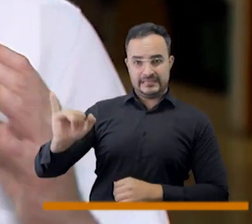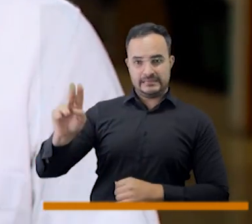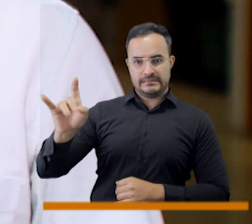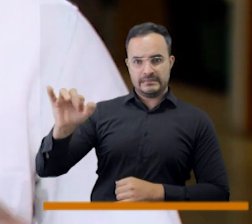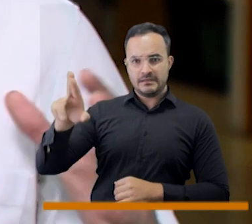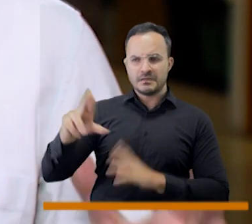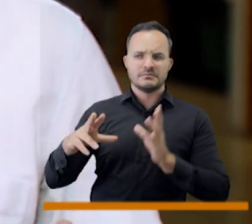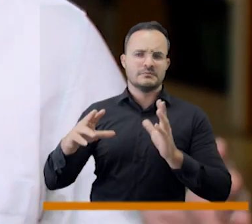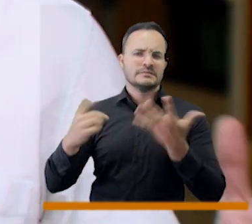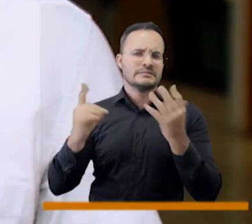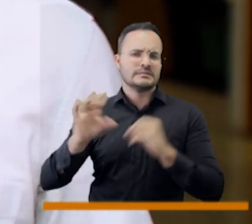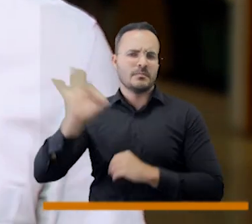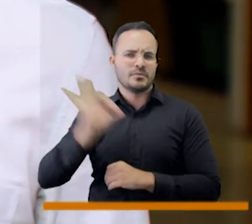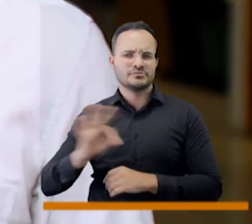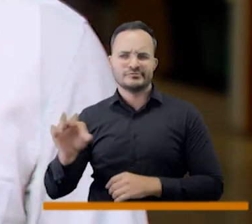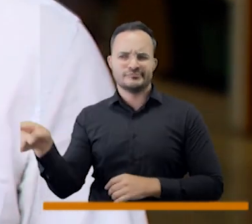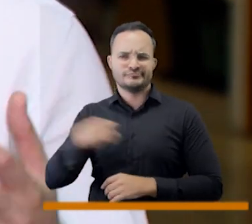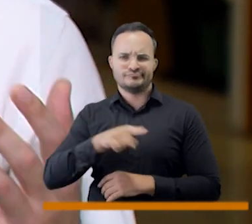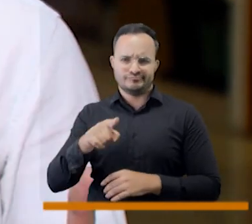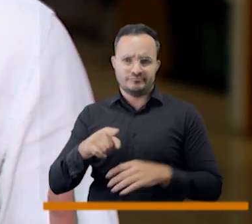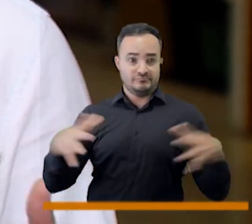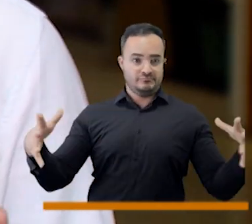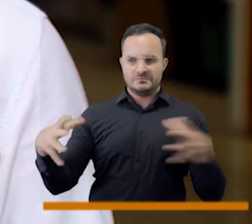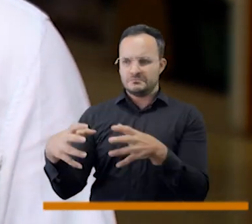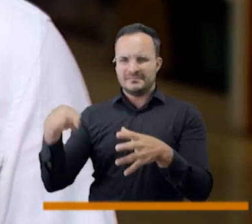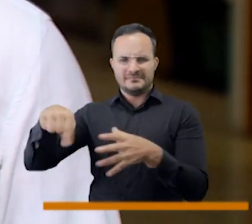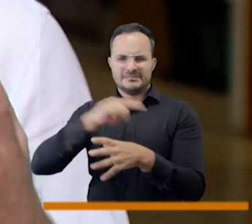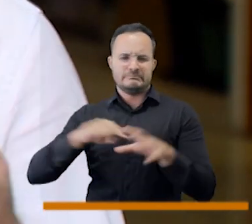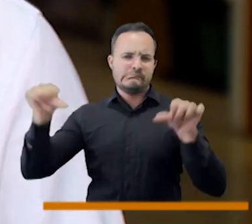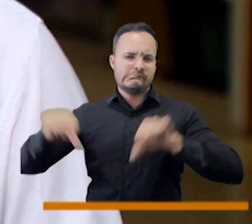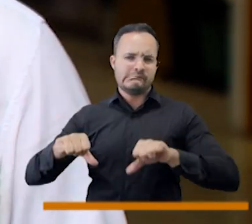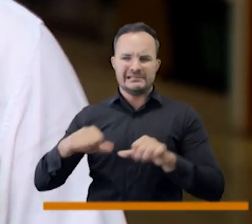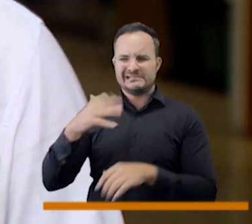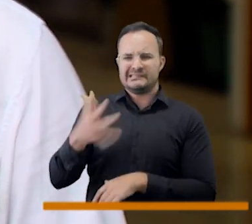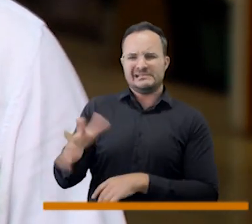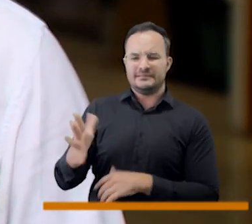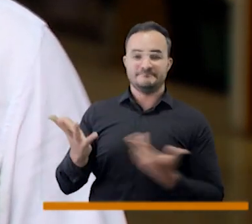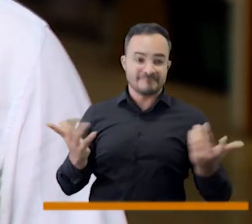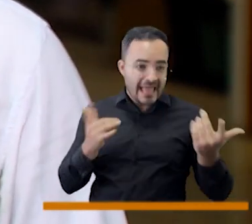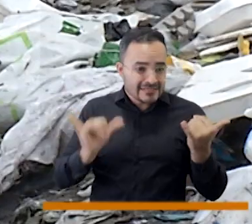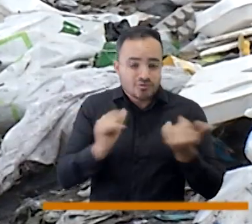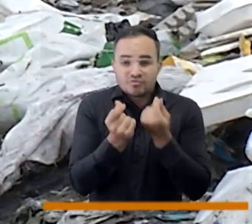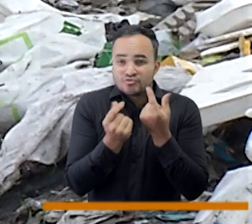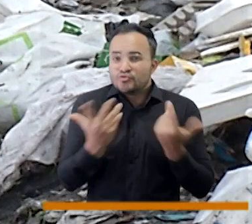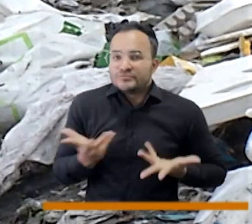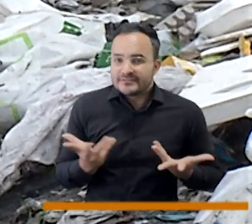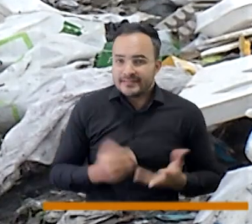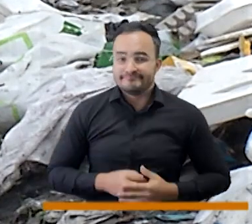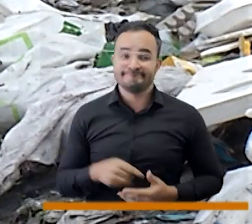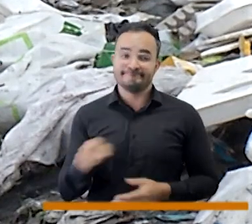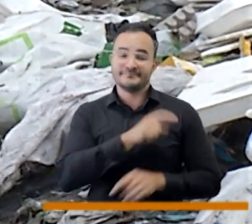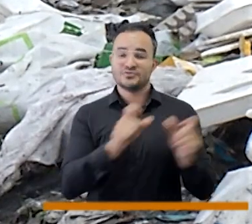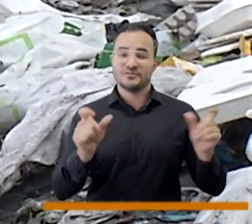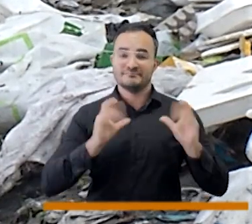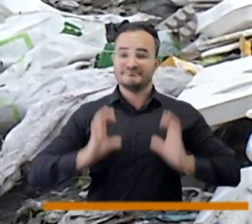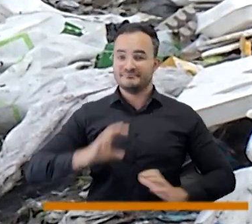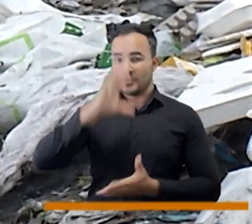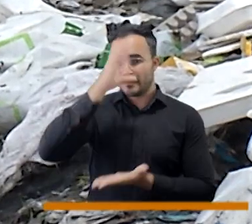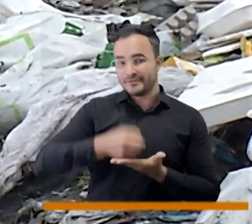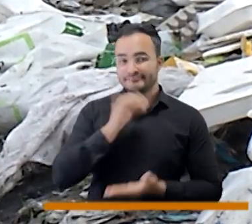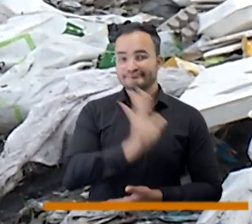estado malo, muy malo o regular. Entonces, ¿dónde está la plata? Esa es la gran pregunta que se hace en la ciudad. Se impone un cambio